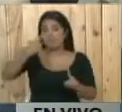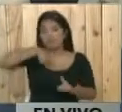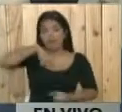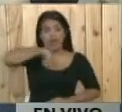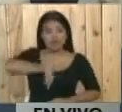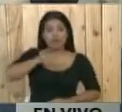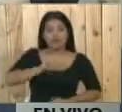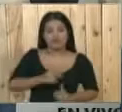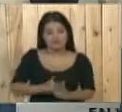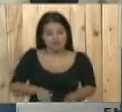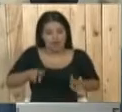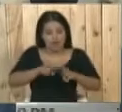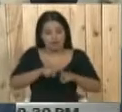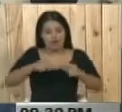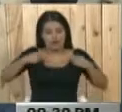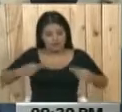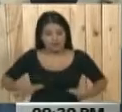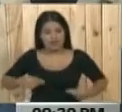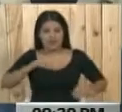principios.